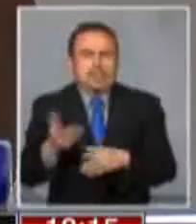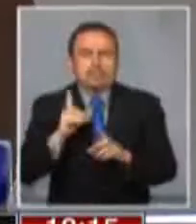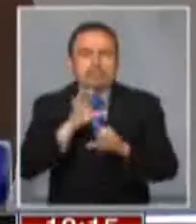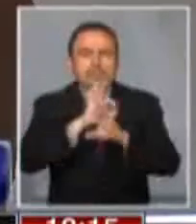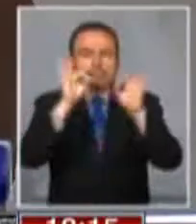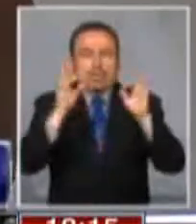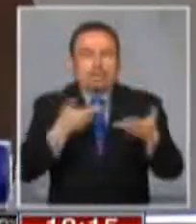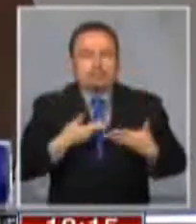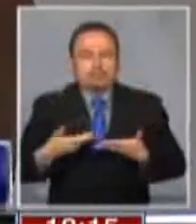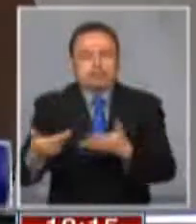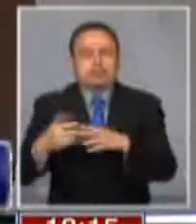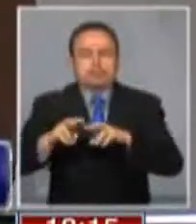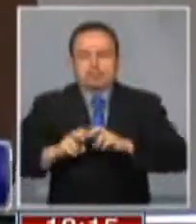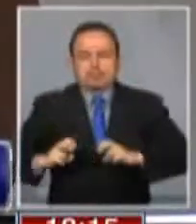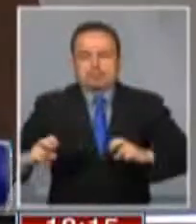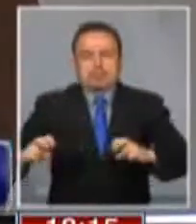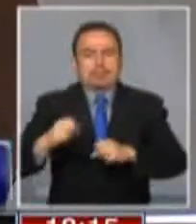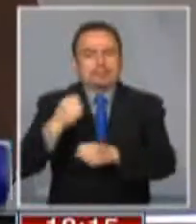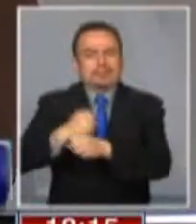invitó a una mesa de trabajo.